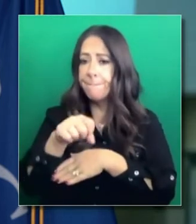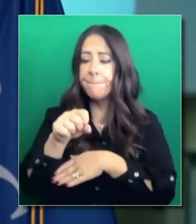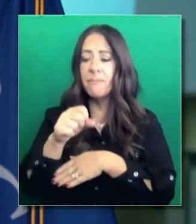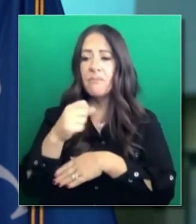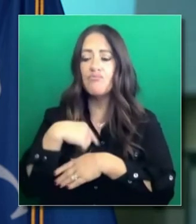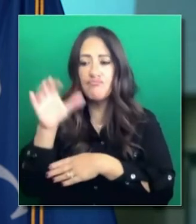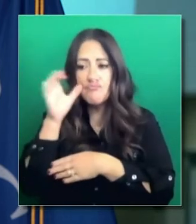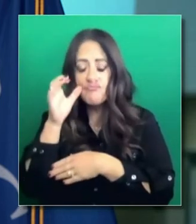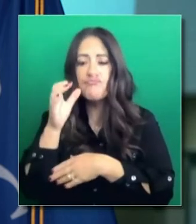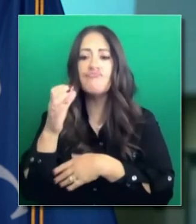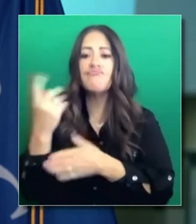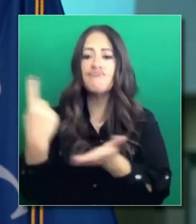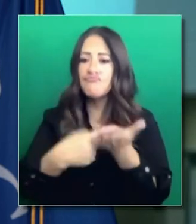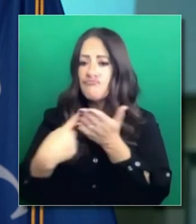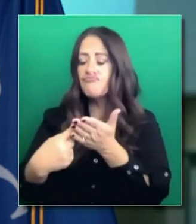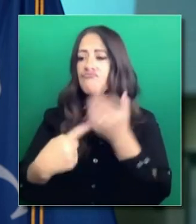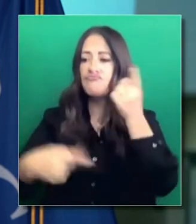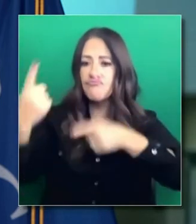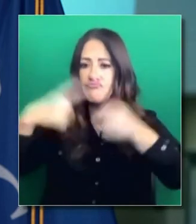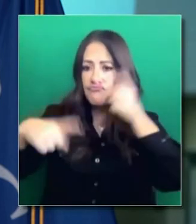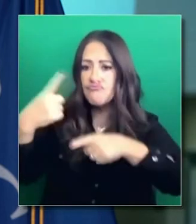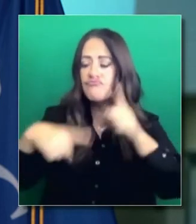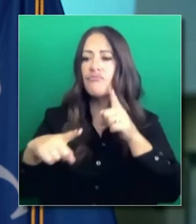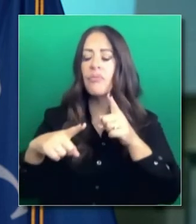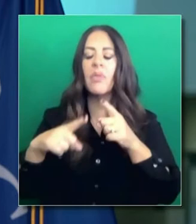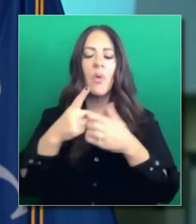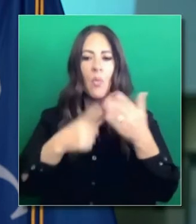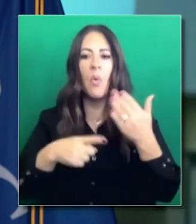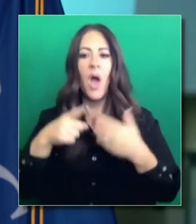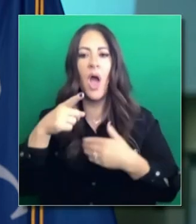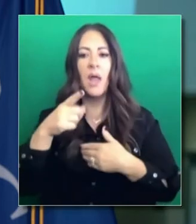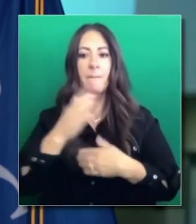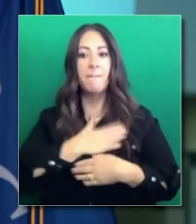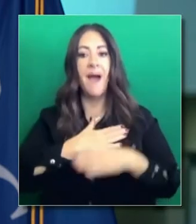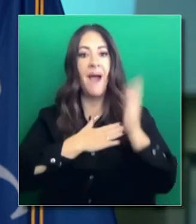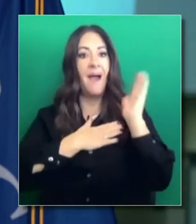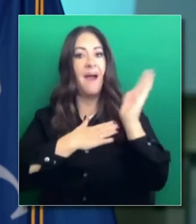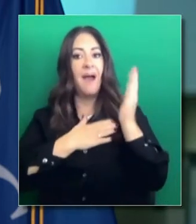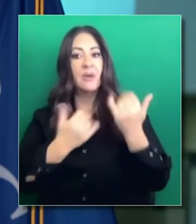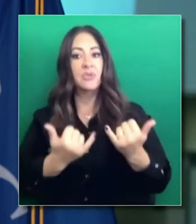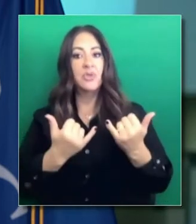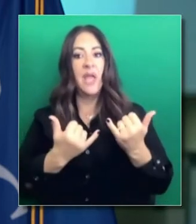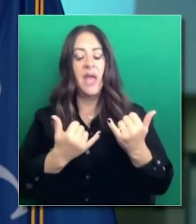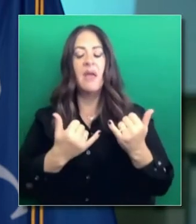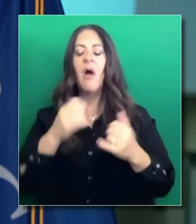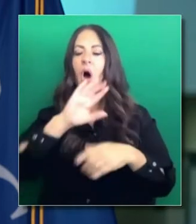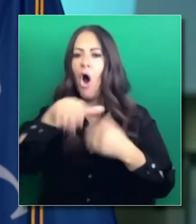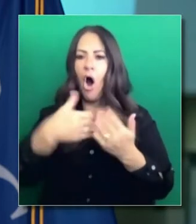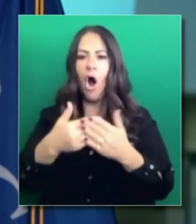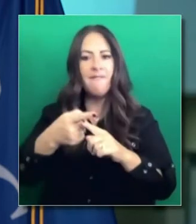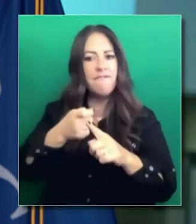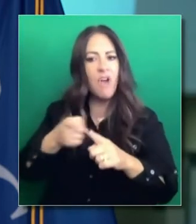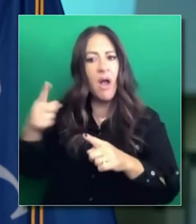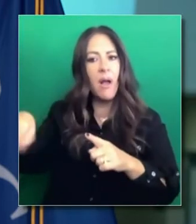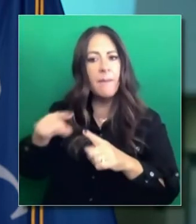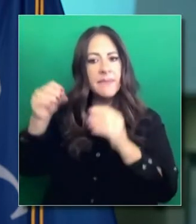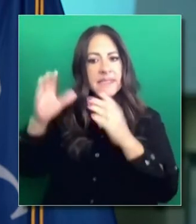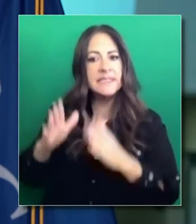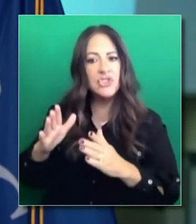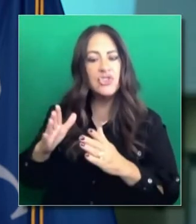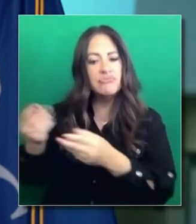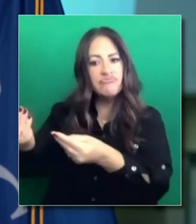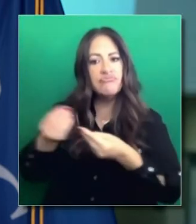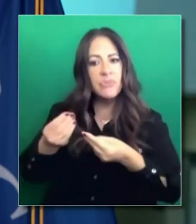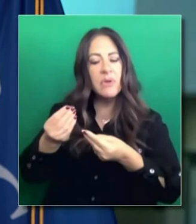hemos implementado una gran mayoría de las cosas que están oyendo hoy. Son cosas que llegaron